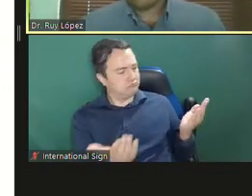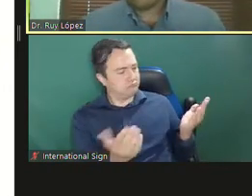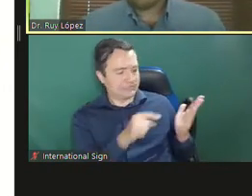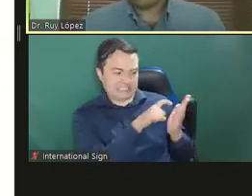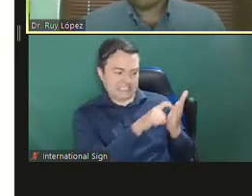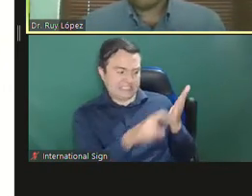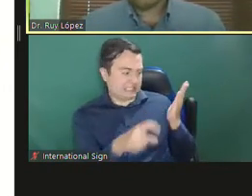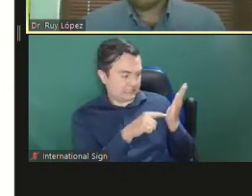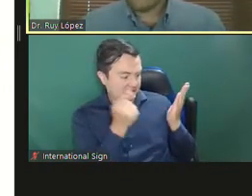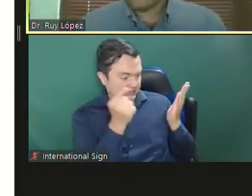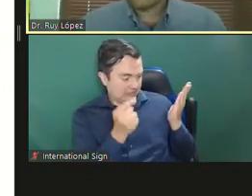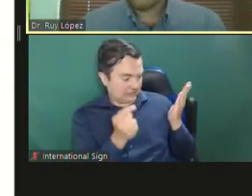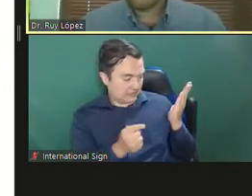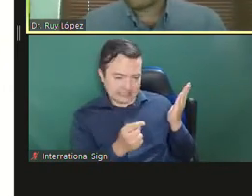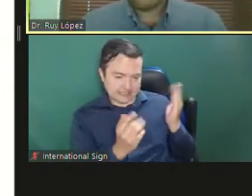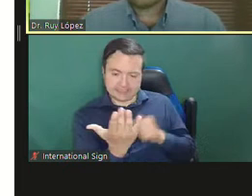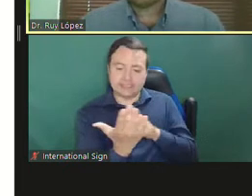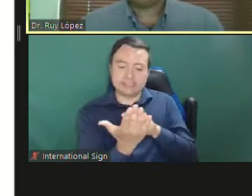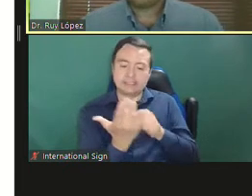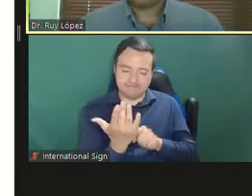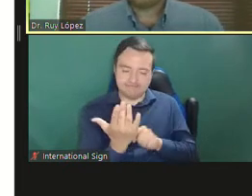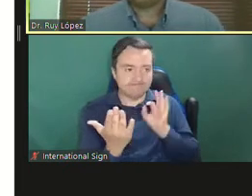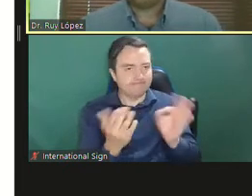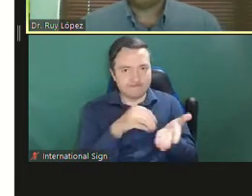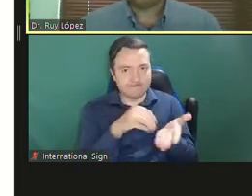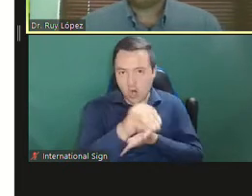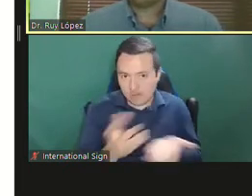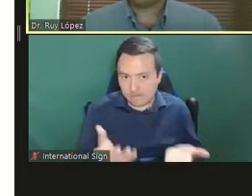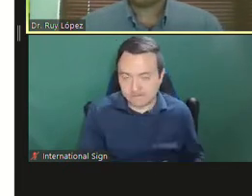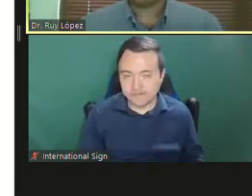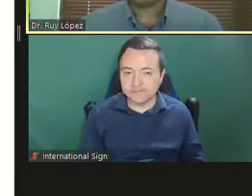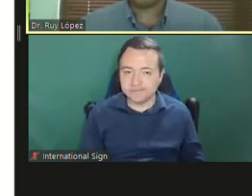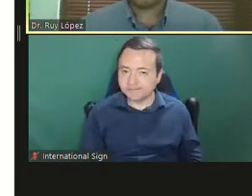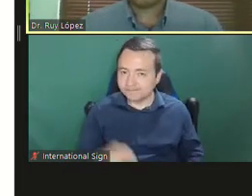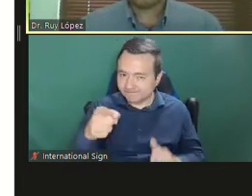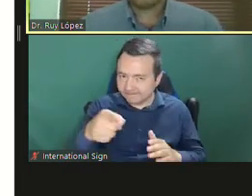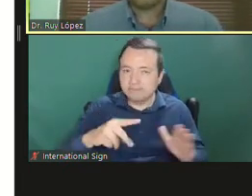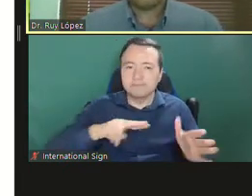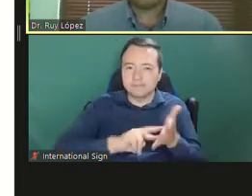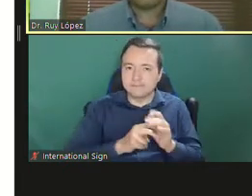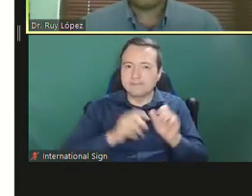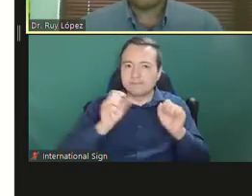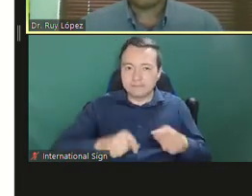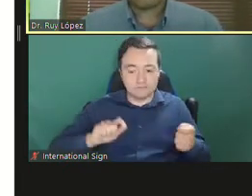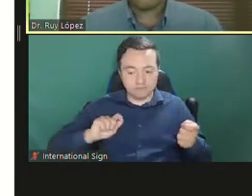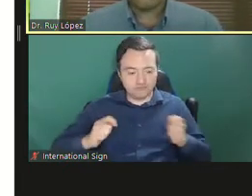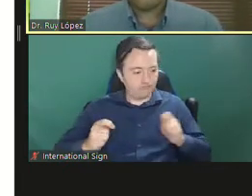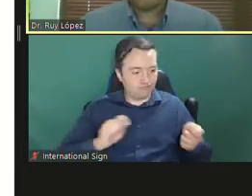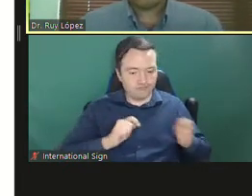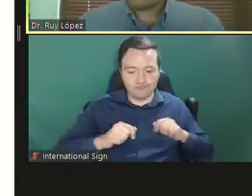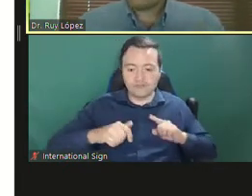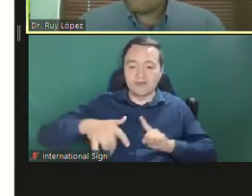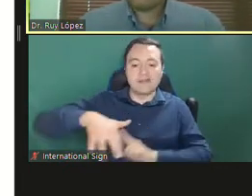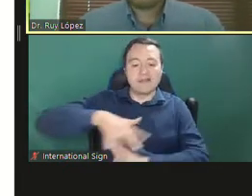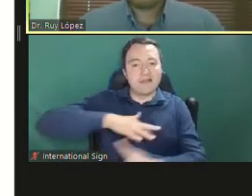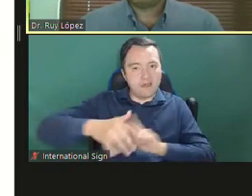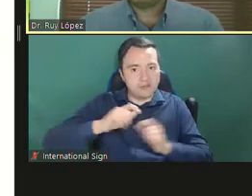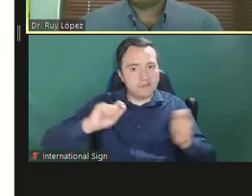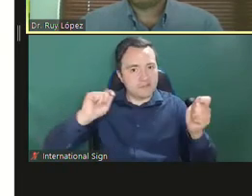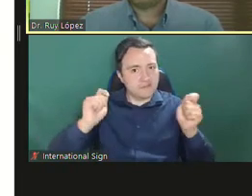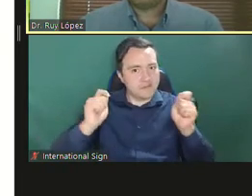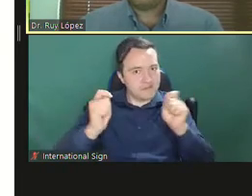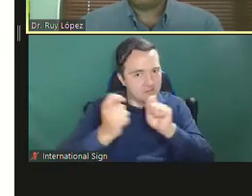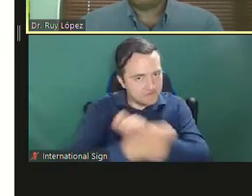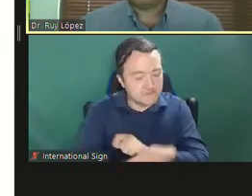política en méxico como ejes conductores para esta transformación de los ambientes alimentarios pero también en